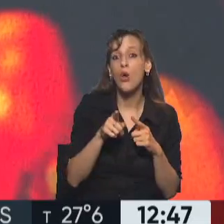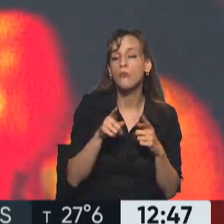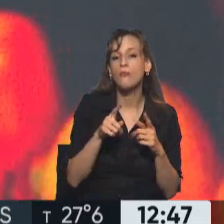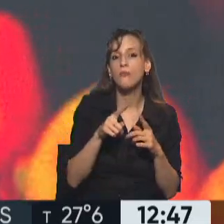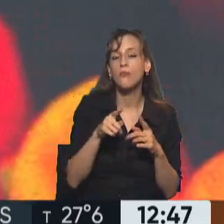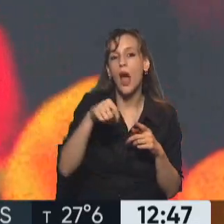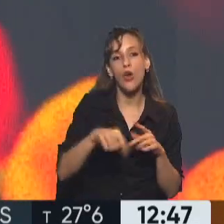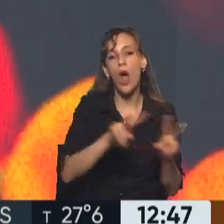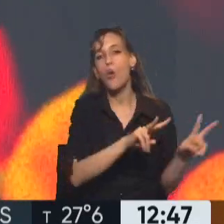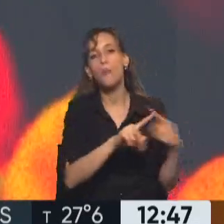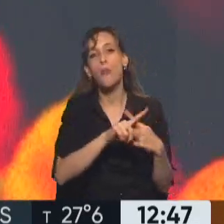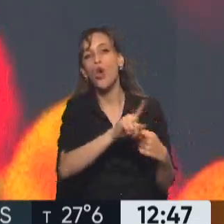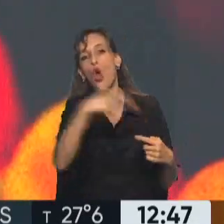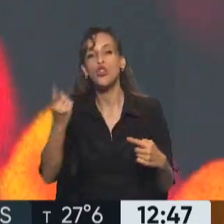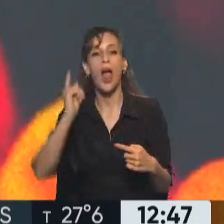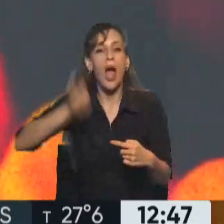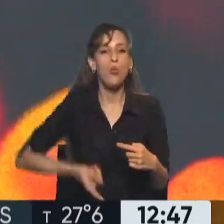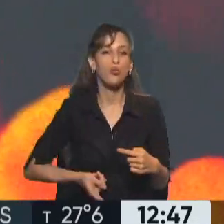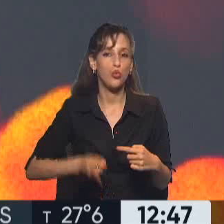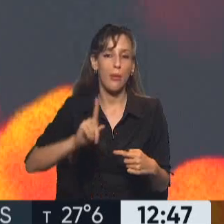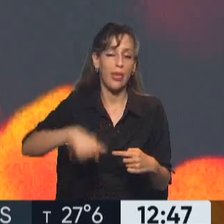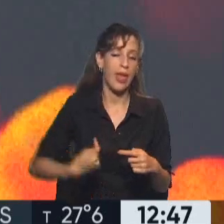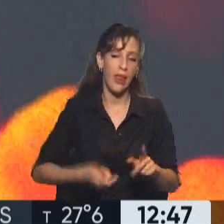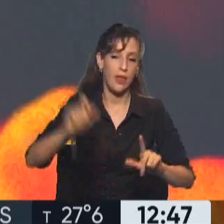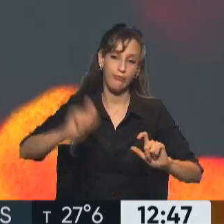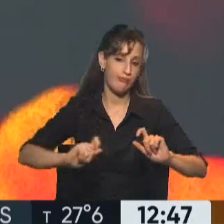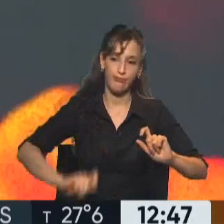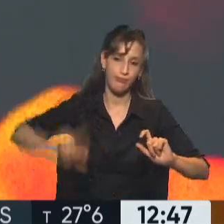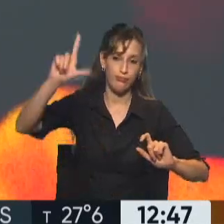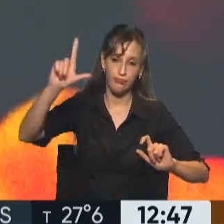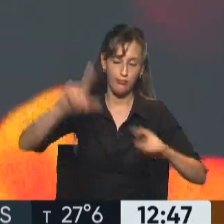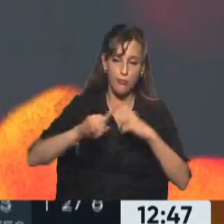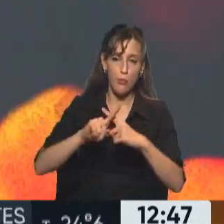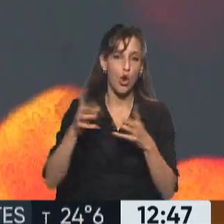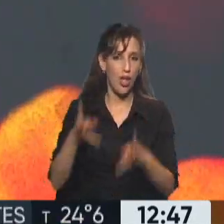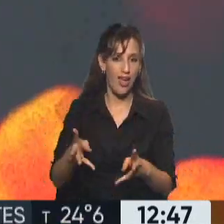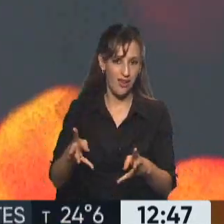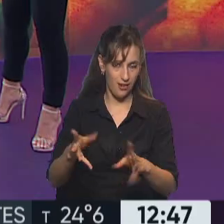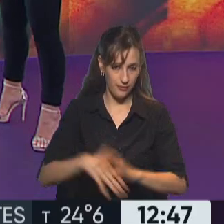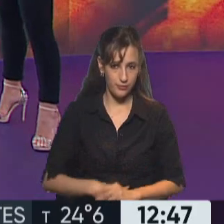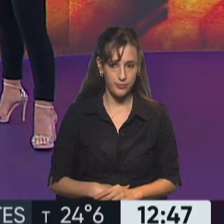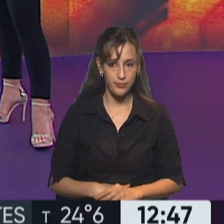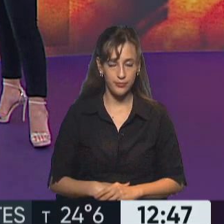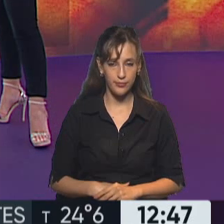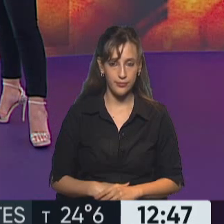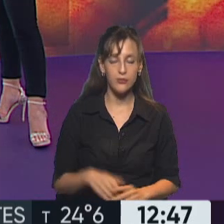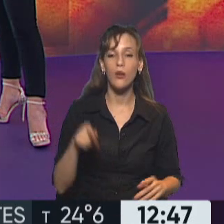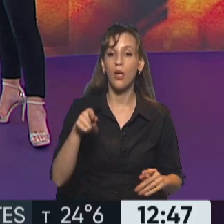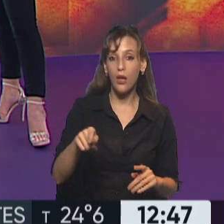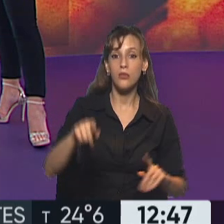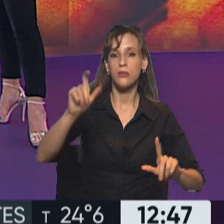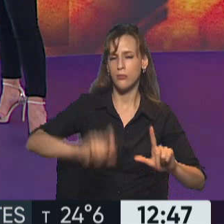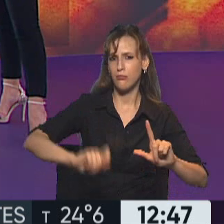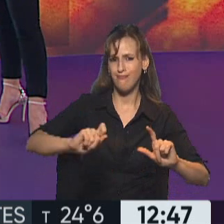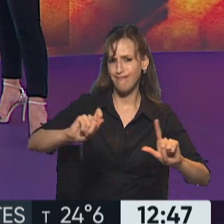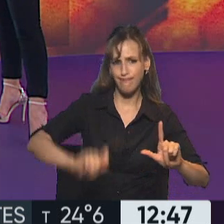una burbuja inmobiliaria en ese caso, sino porque estalló una guerra, ¿bien? Entonces, esta suba lleva,